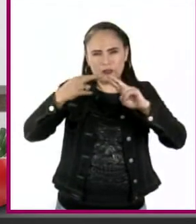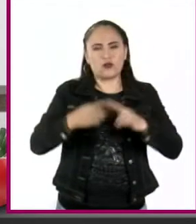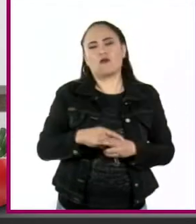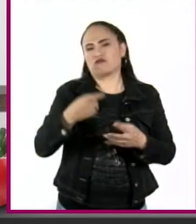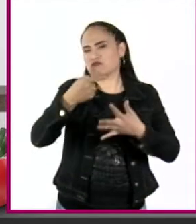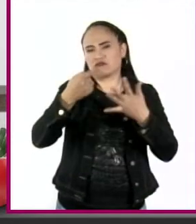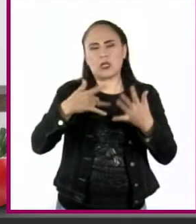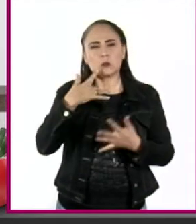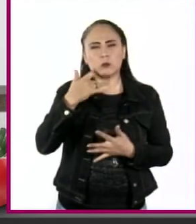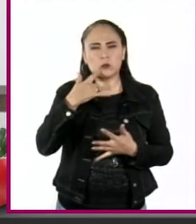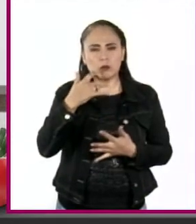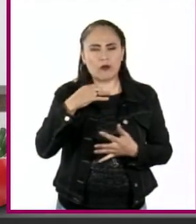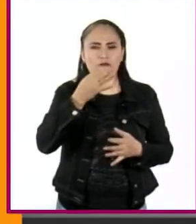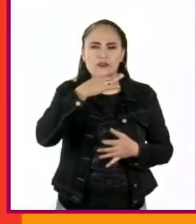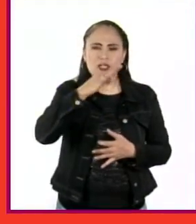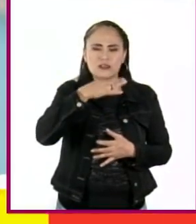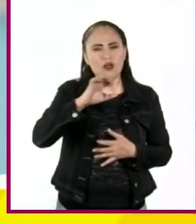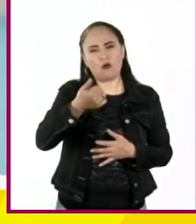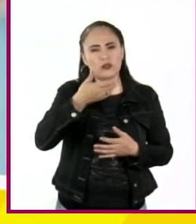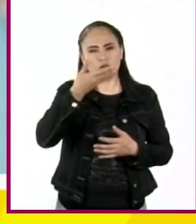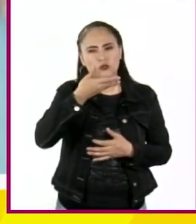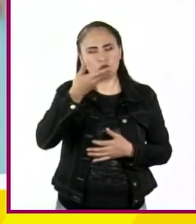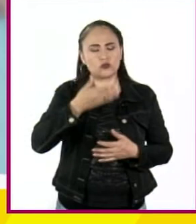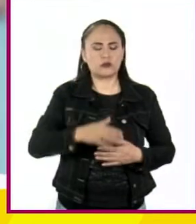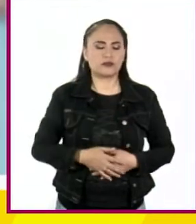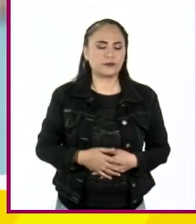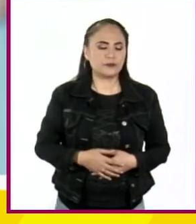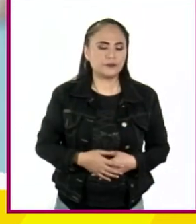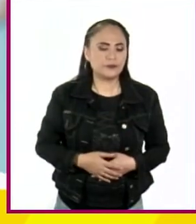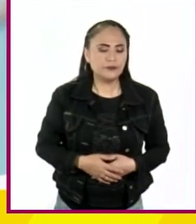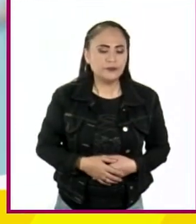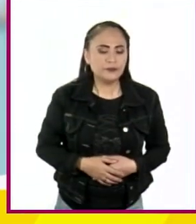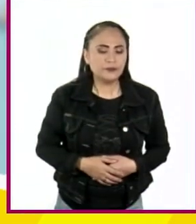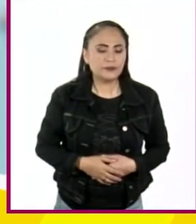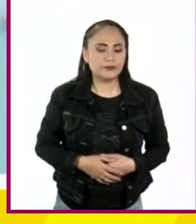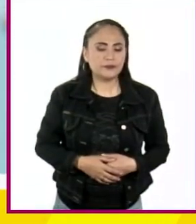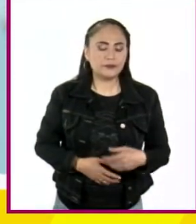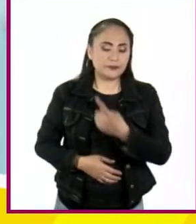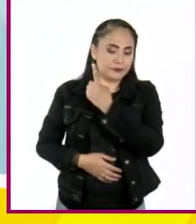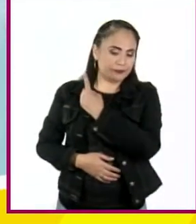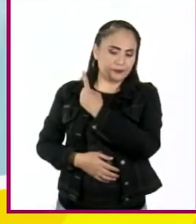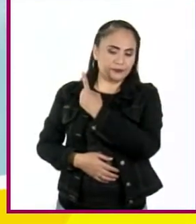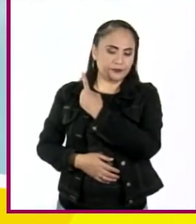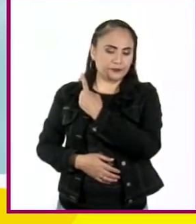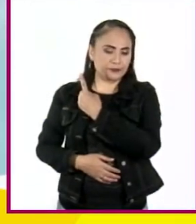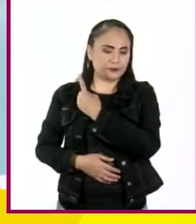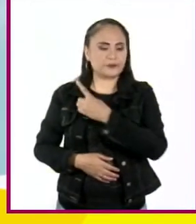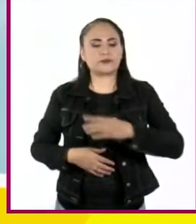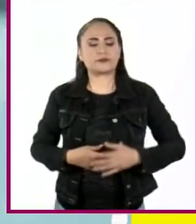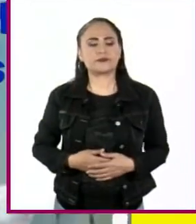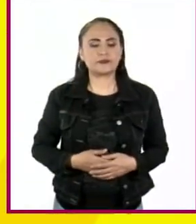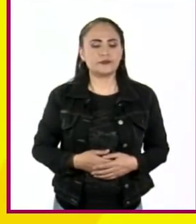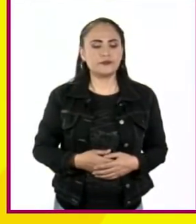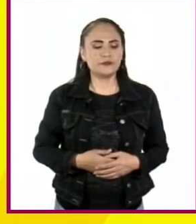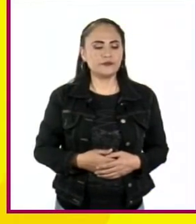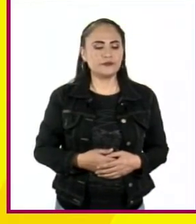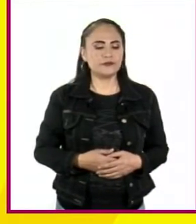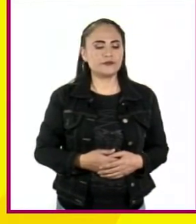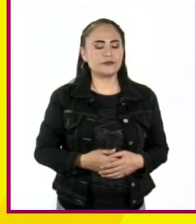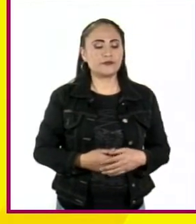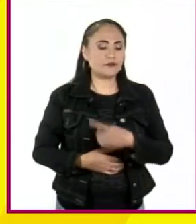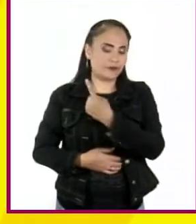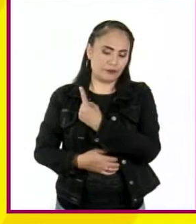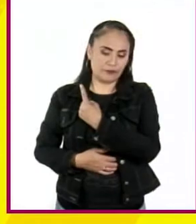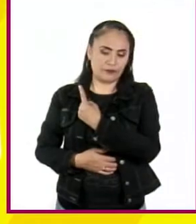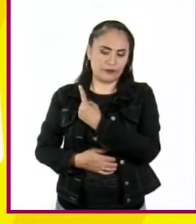y otras costumbres. En las puntualizaciones sobre la nobleza de una profesión, carta